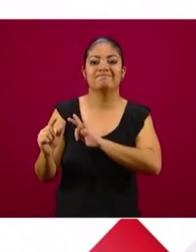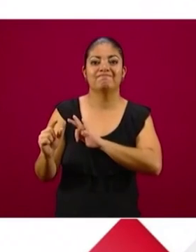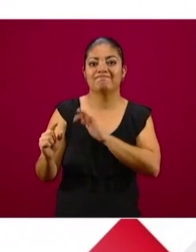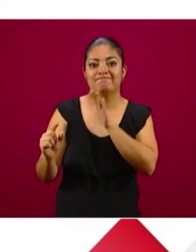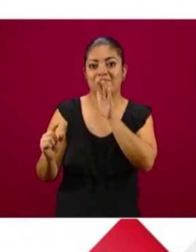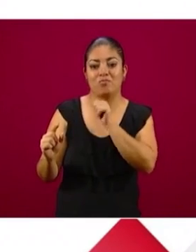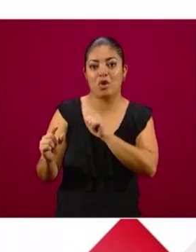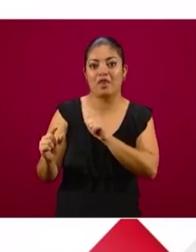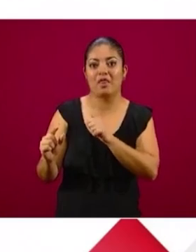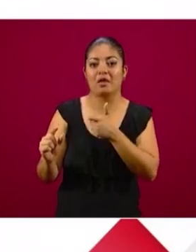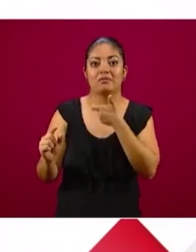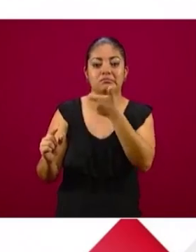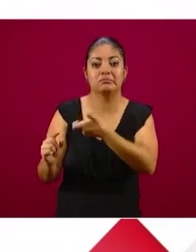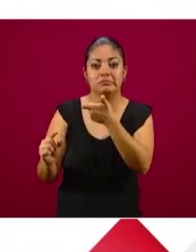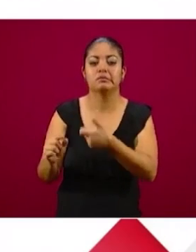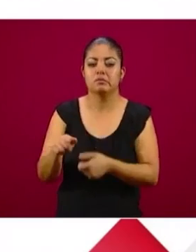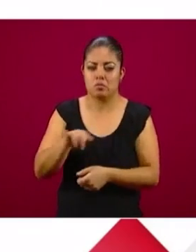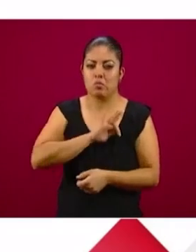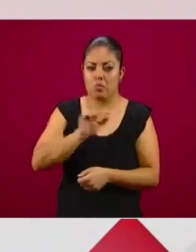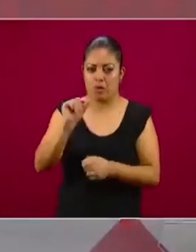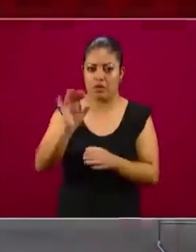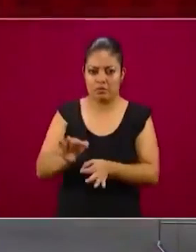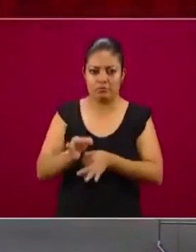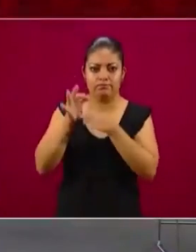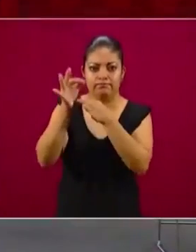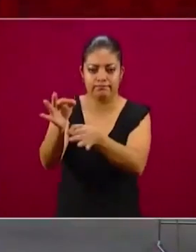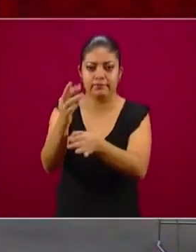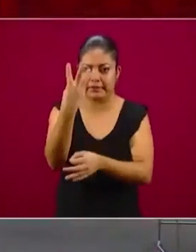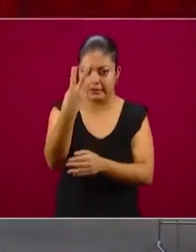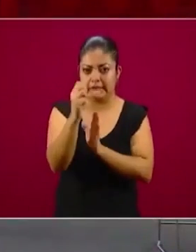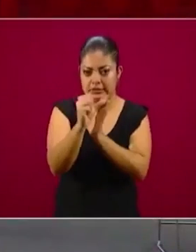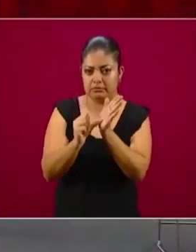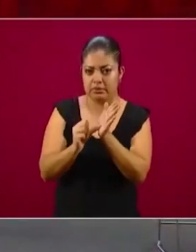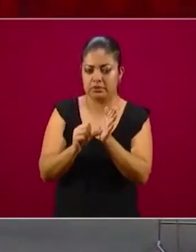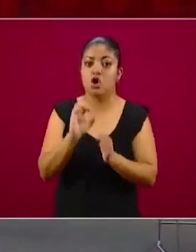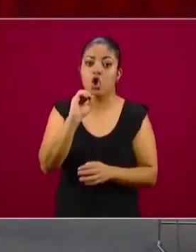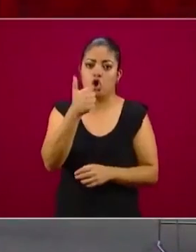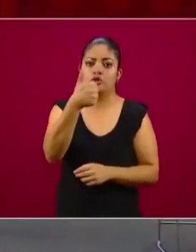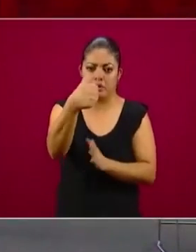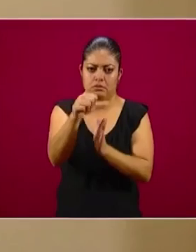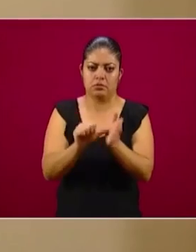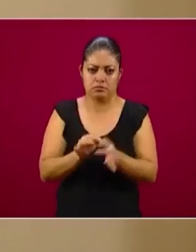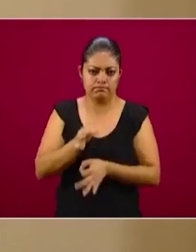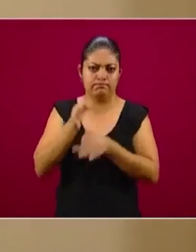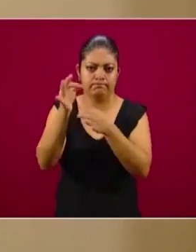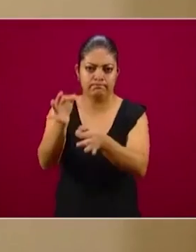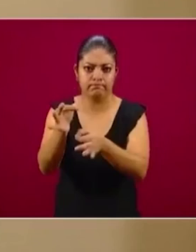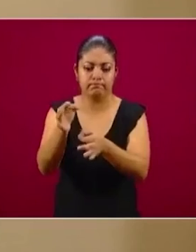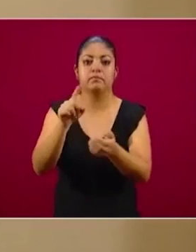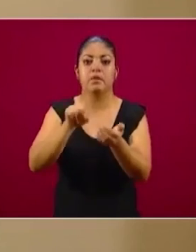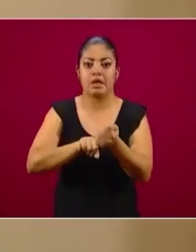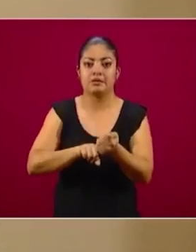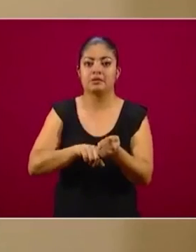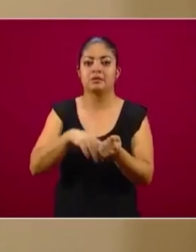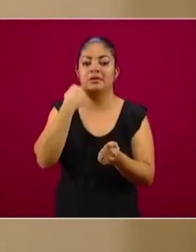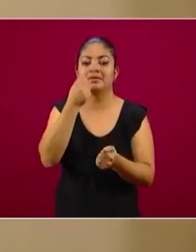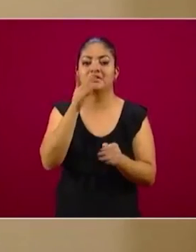pudiera solicitar un diferimiento de su pago durante 3 meses o hasta 6 meses. ¿Y esto qué significa? Se